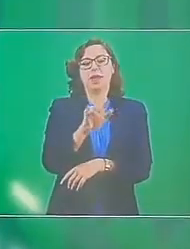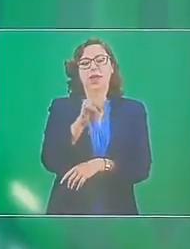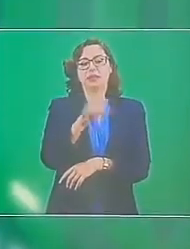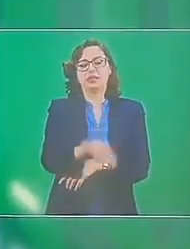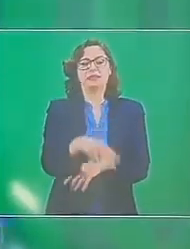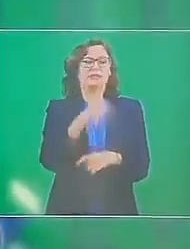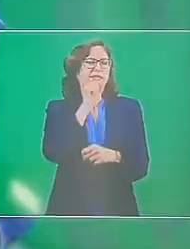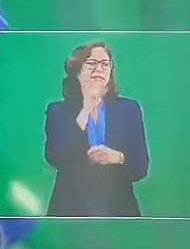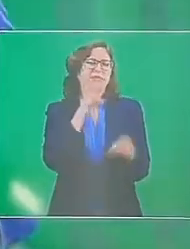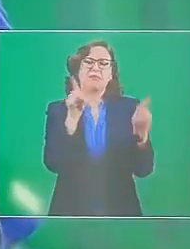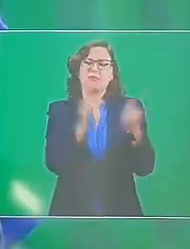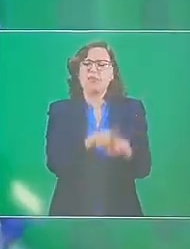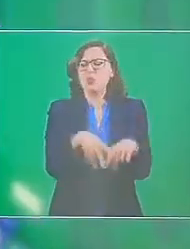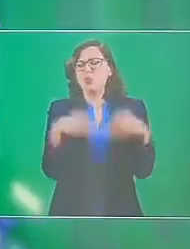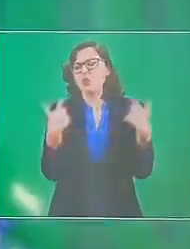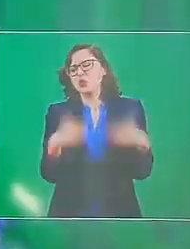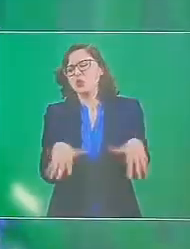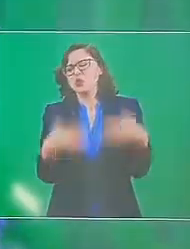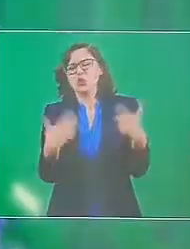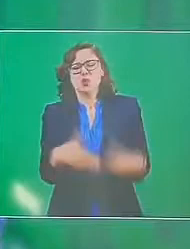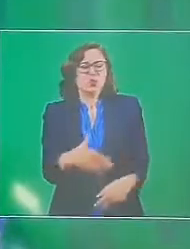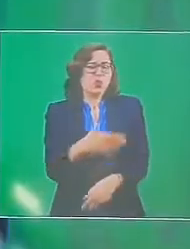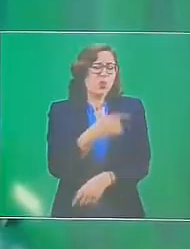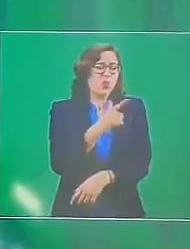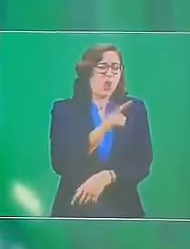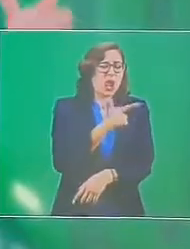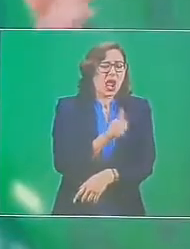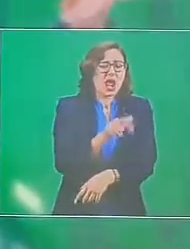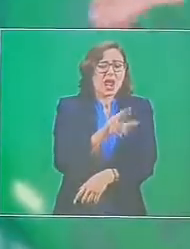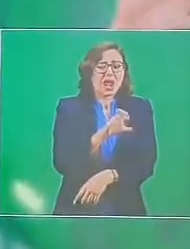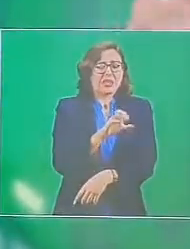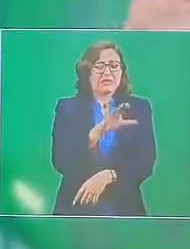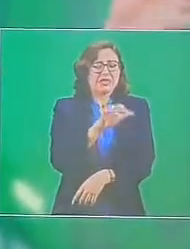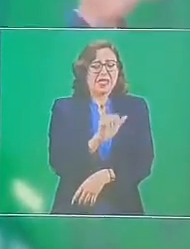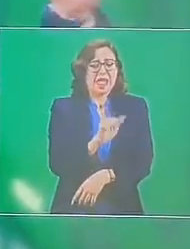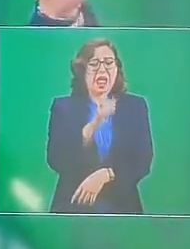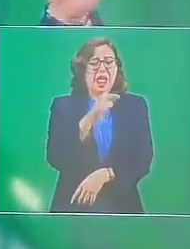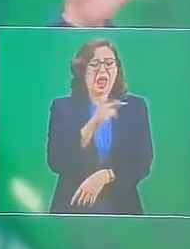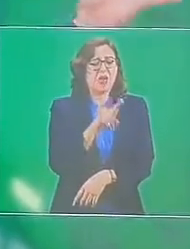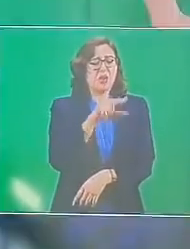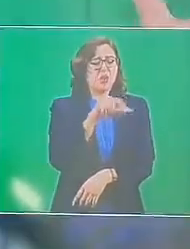Tenía García Luna un cuarto, ¿no?